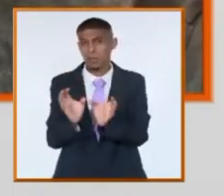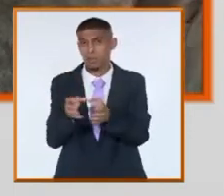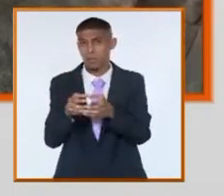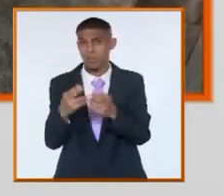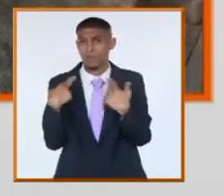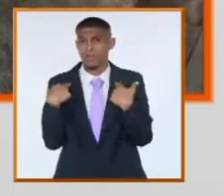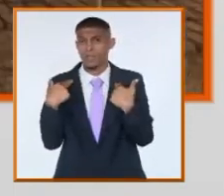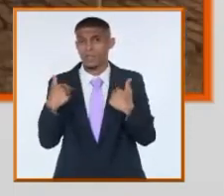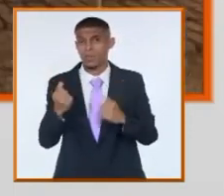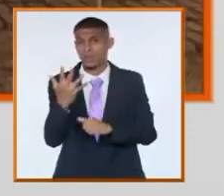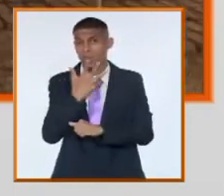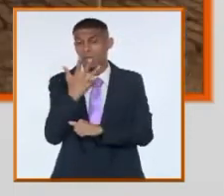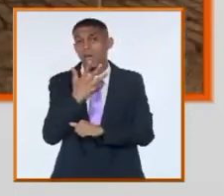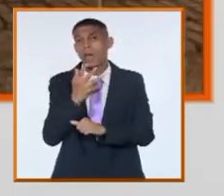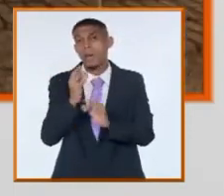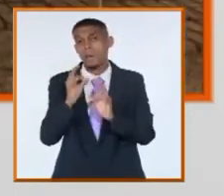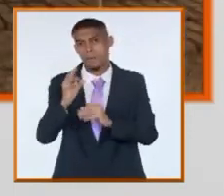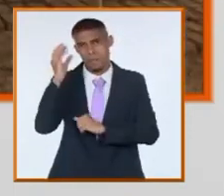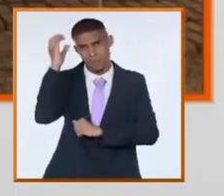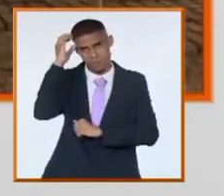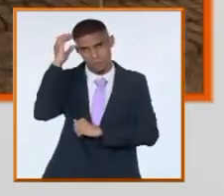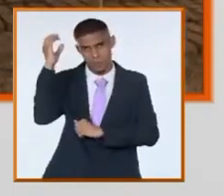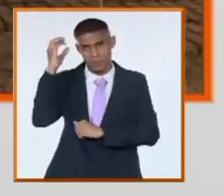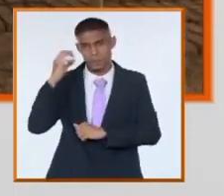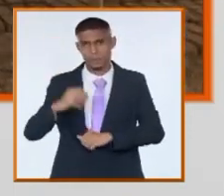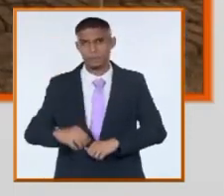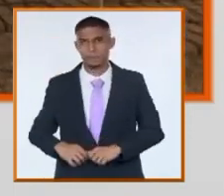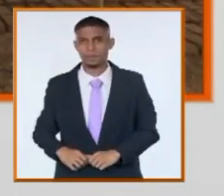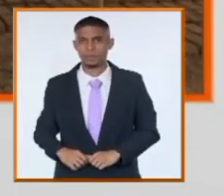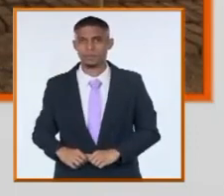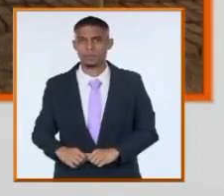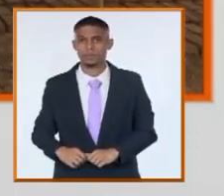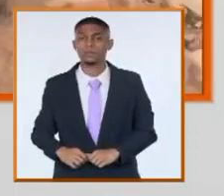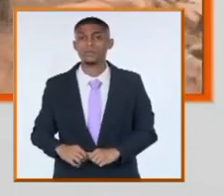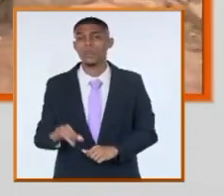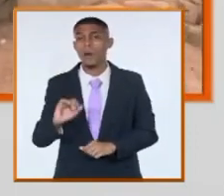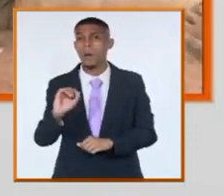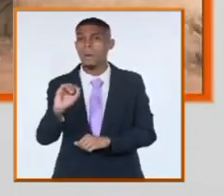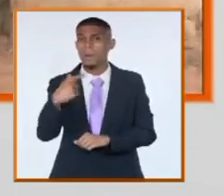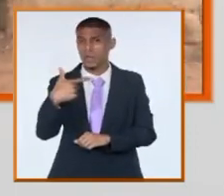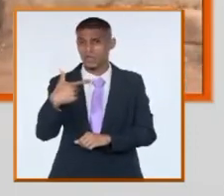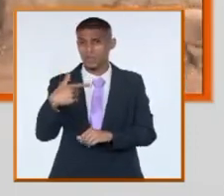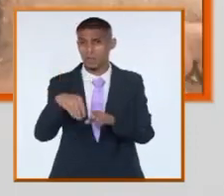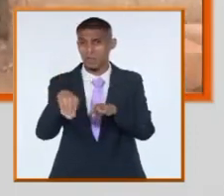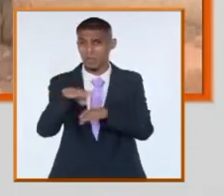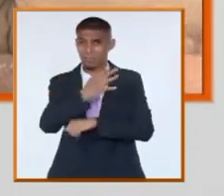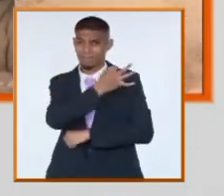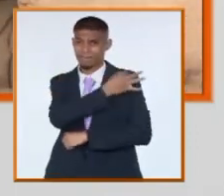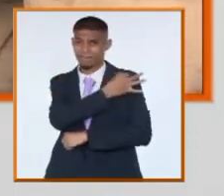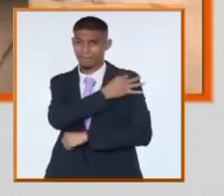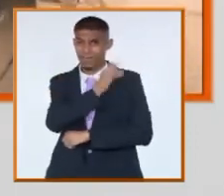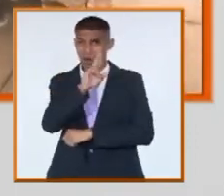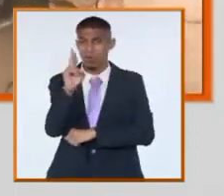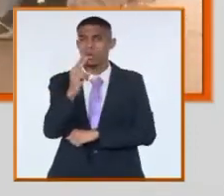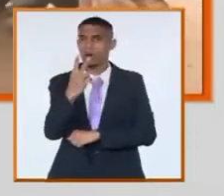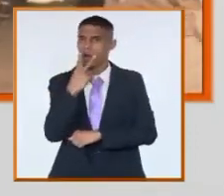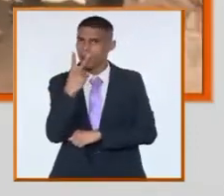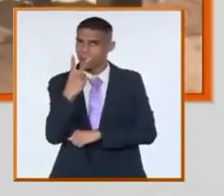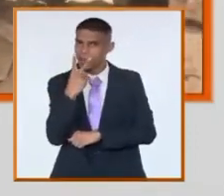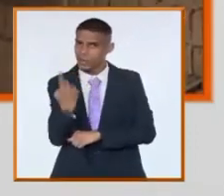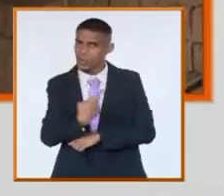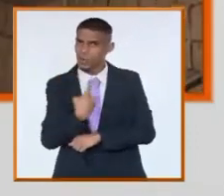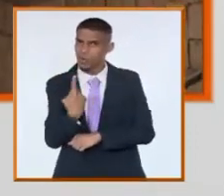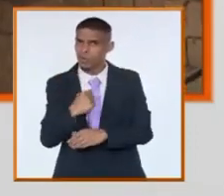dirección por supuesto de de nuestro el vicepresivo Primer Ministro que nos atiende comandante de la Revolución Ramiro Valdez Menéndez